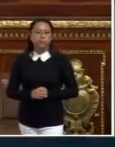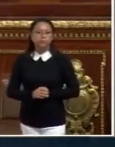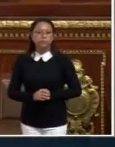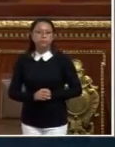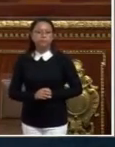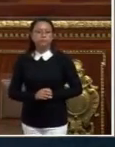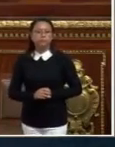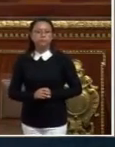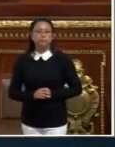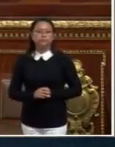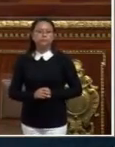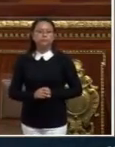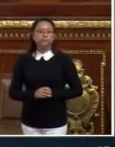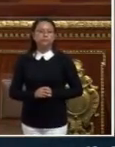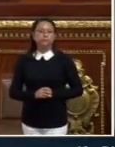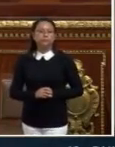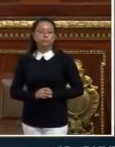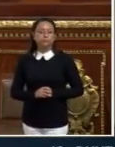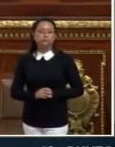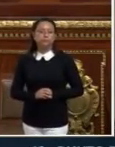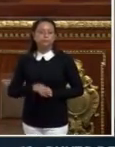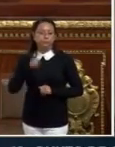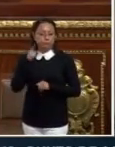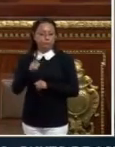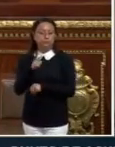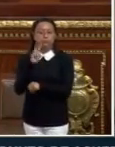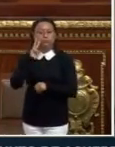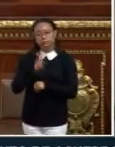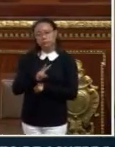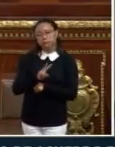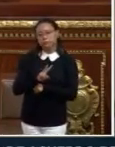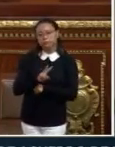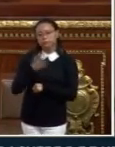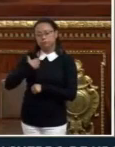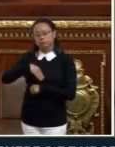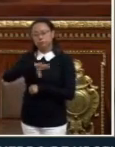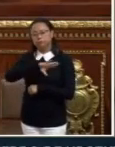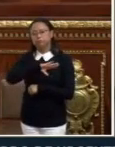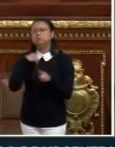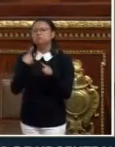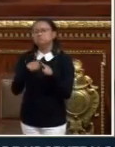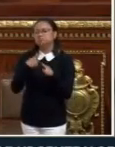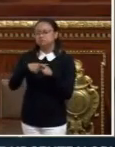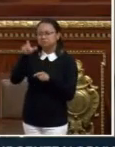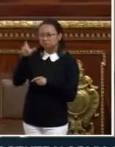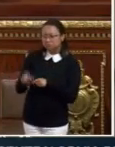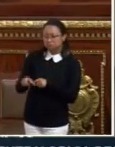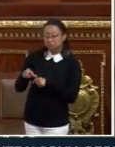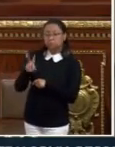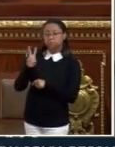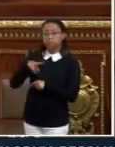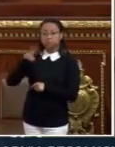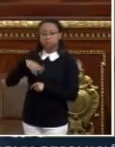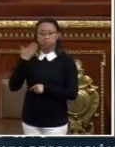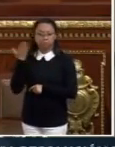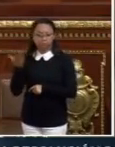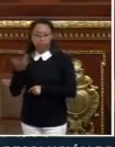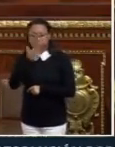Y ahí se nota quién es Claudia, porque sí, es Claudia la que denunció a ese